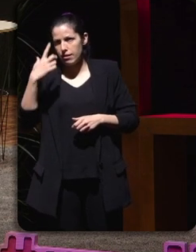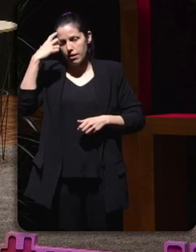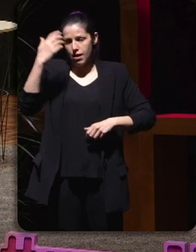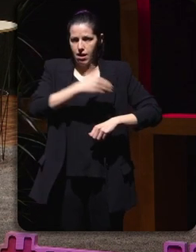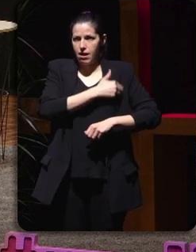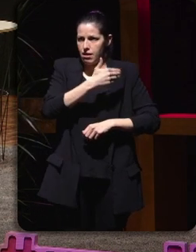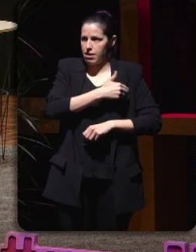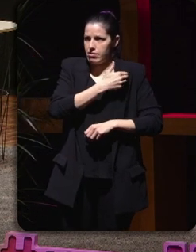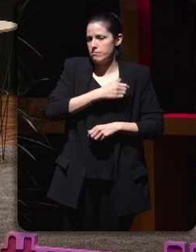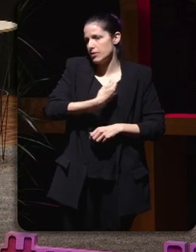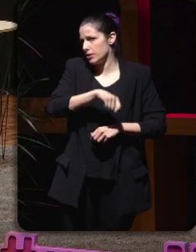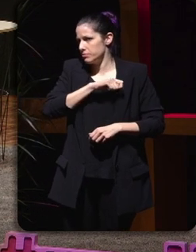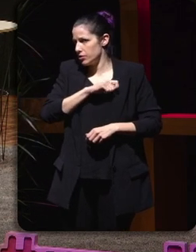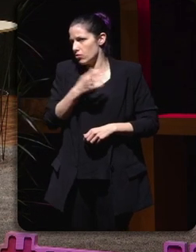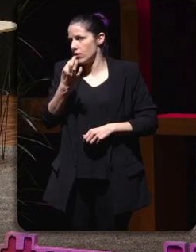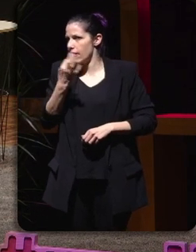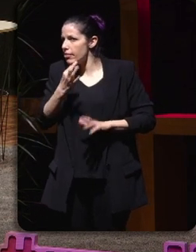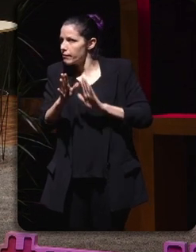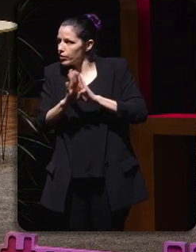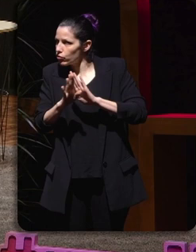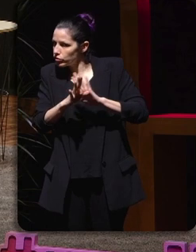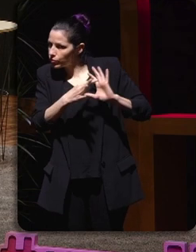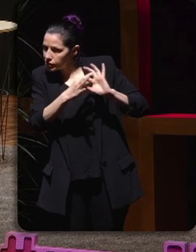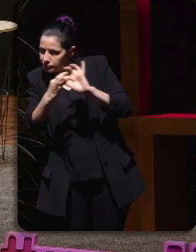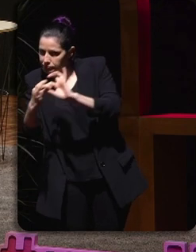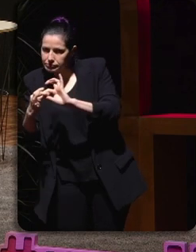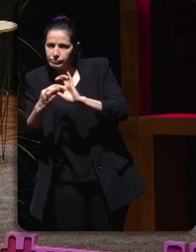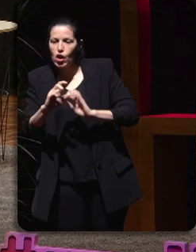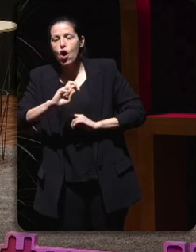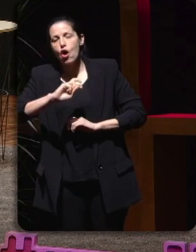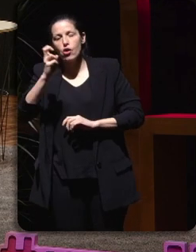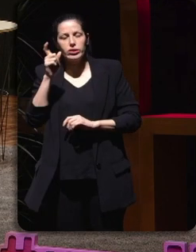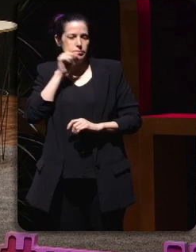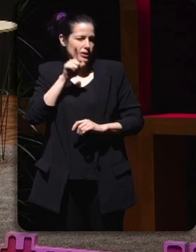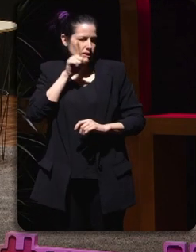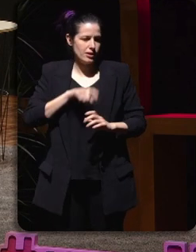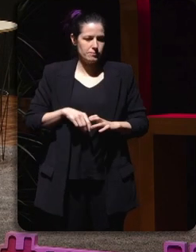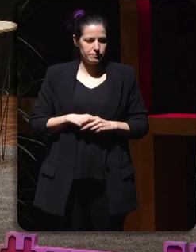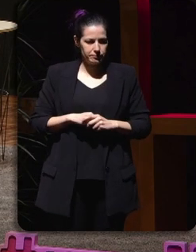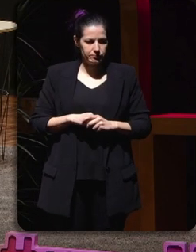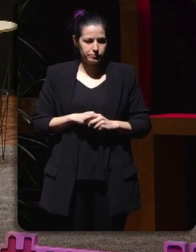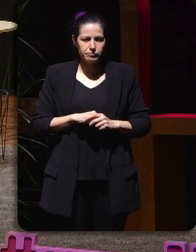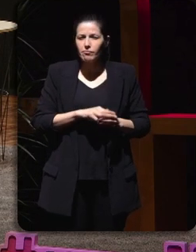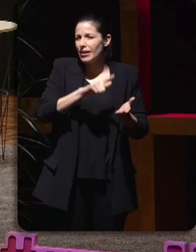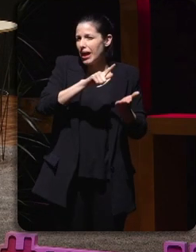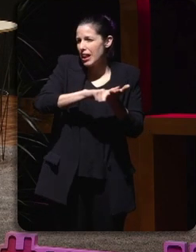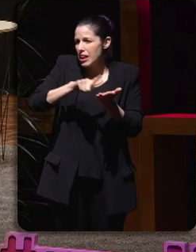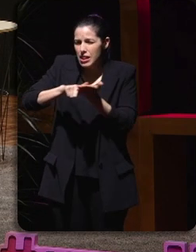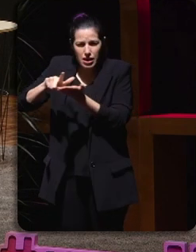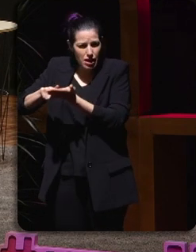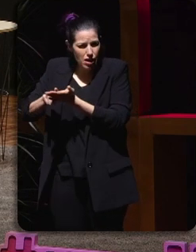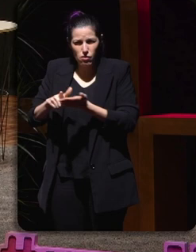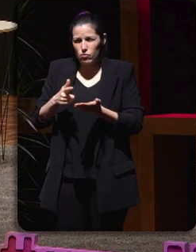que el indoeuropeo marco otra mentira pero en todas esas lenguas por distintas que sean sean